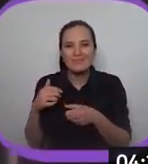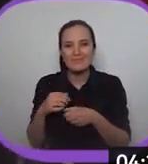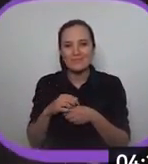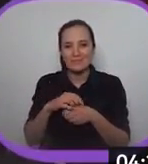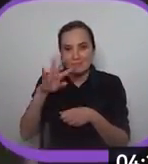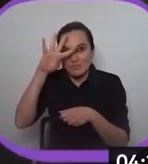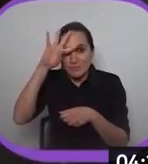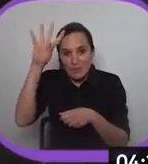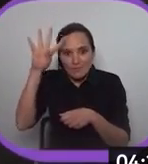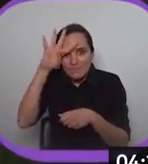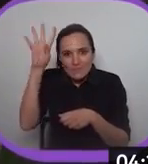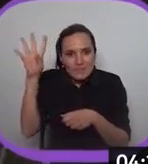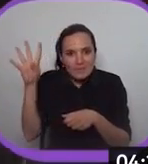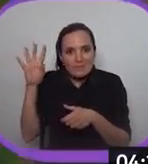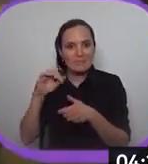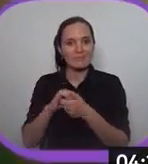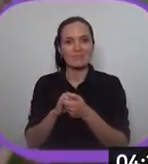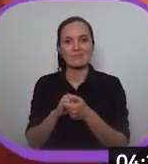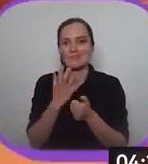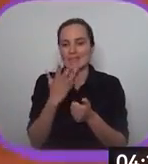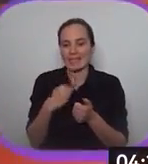Safari extremo. Me fascina.